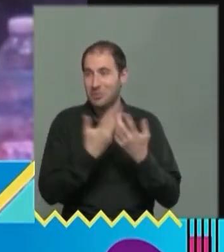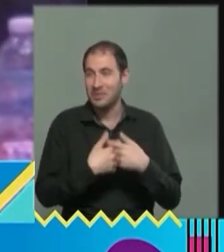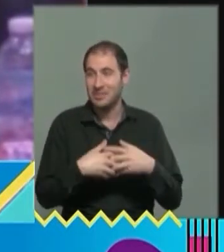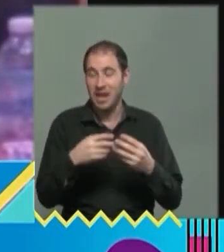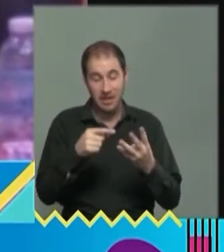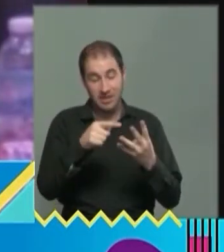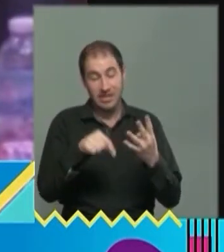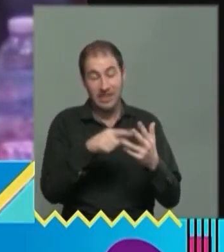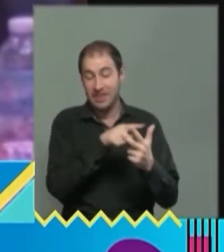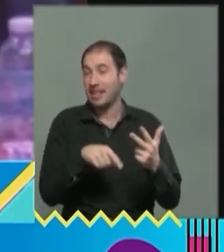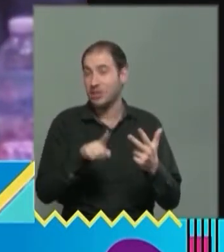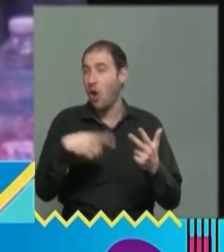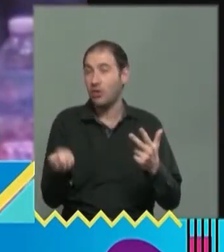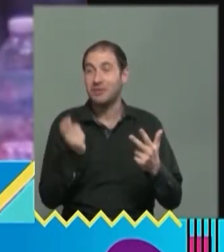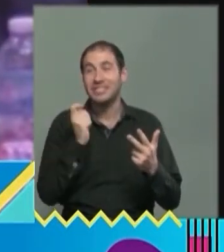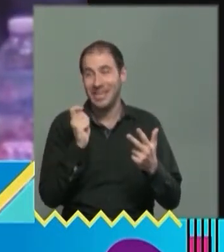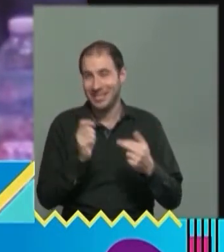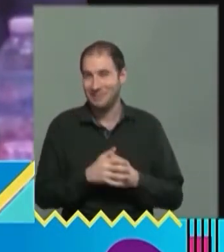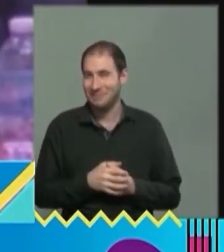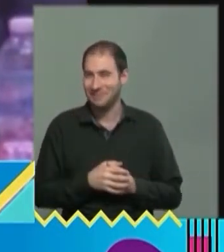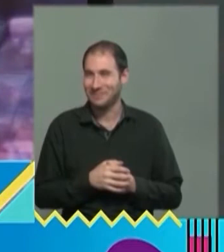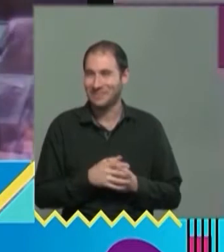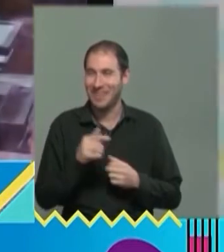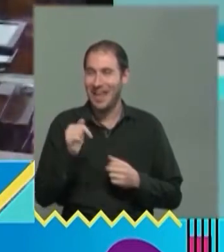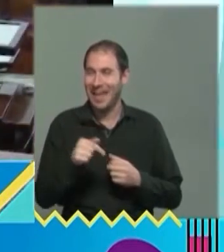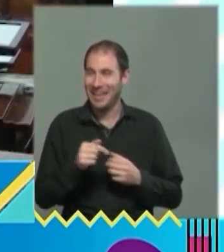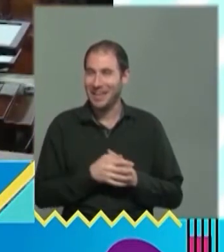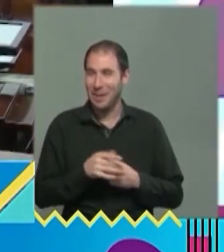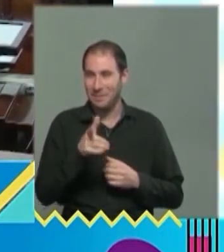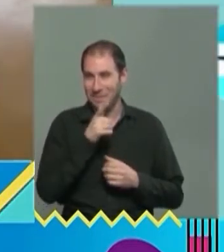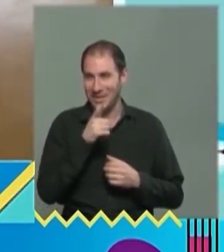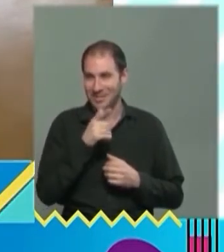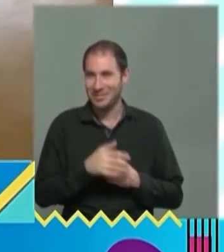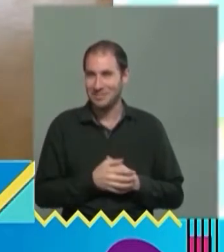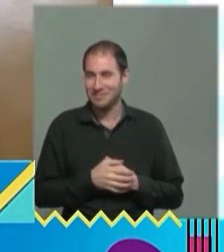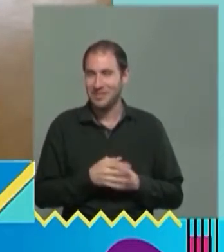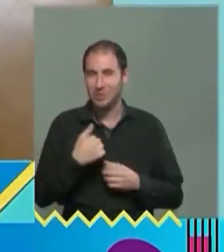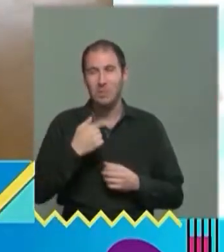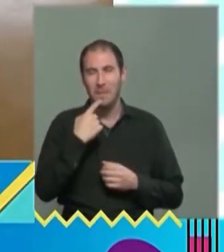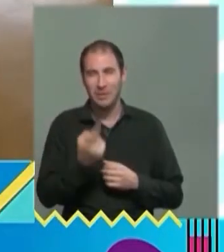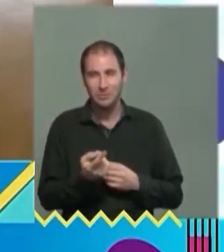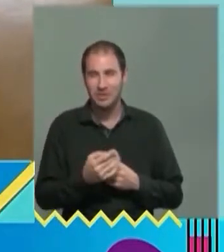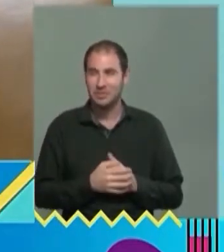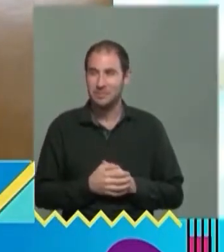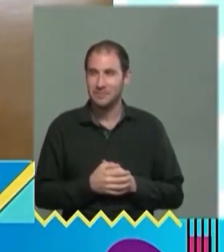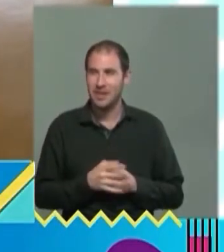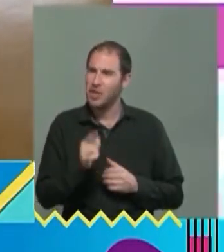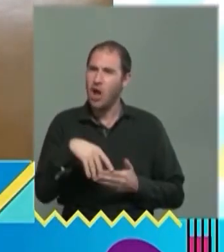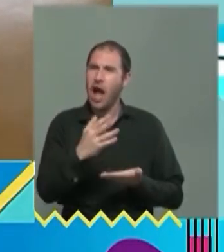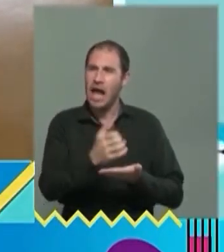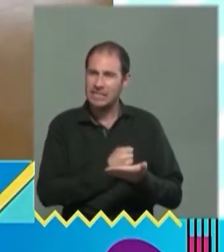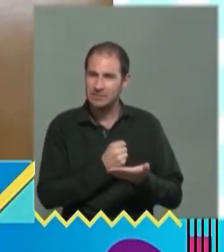los otros 3? Entonces nos va a quedar la impresión, y yo me pregunto, ¿qué están